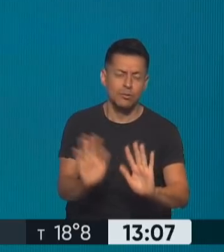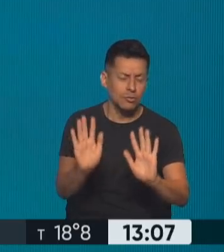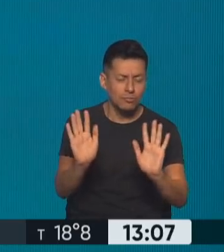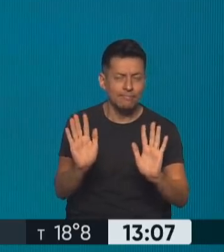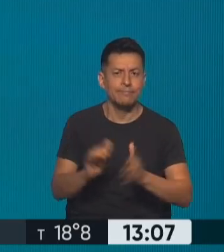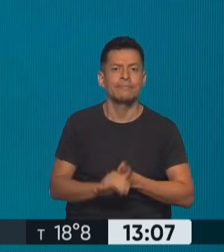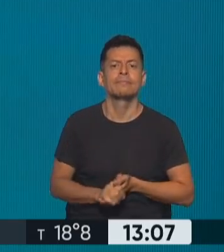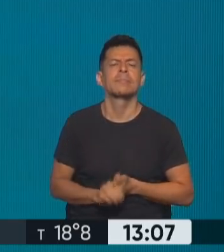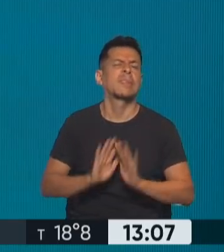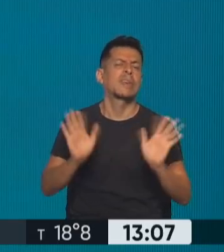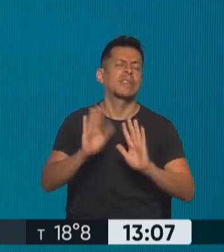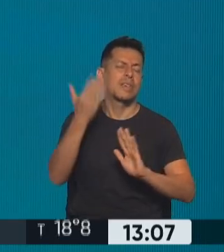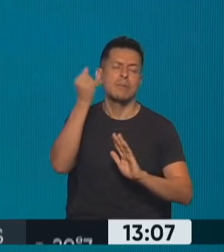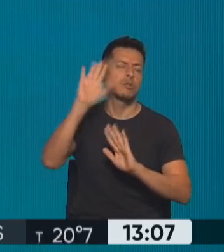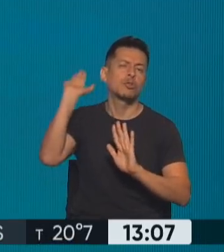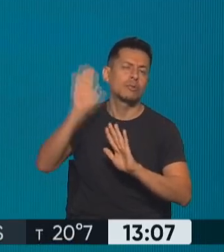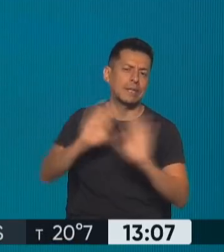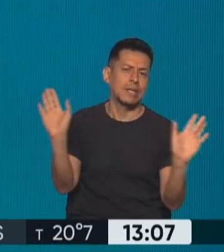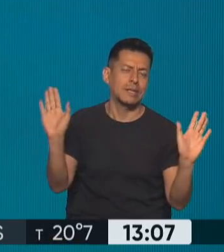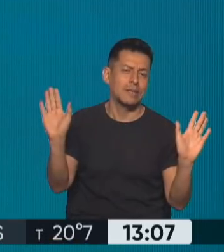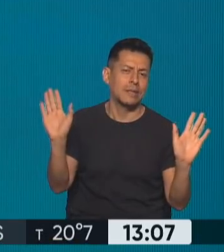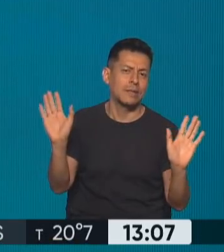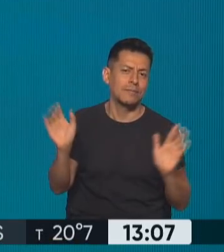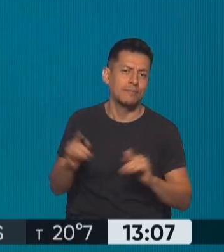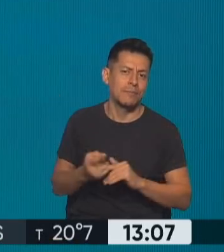No, Dios, ya está. Dios.